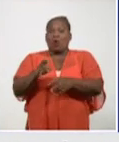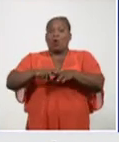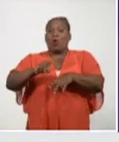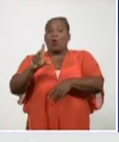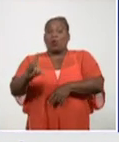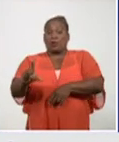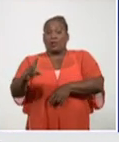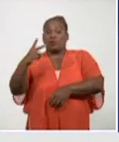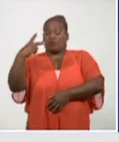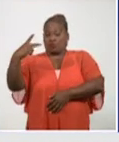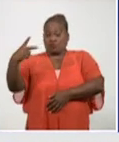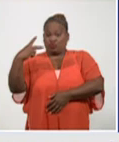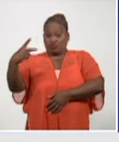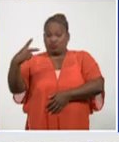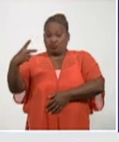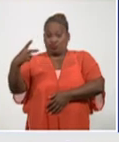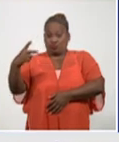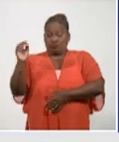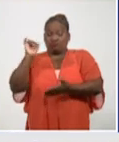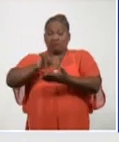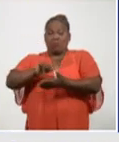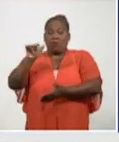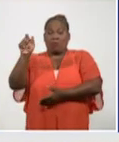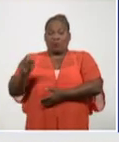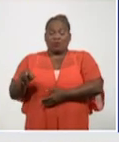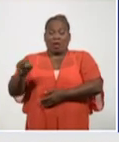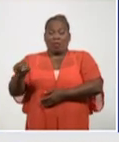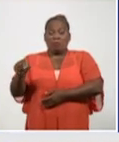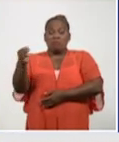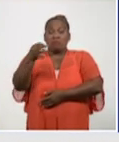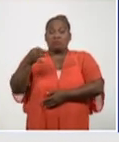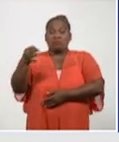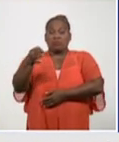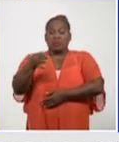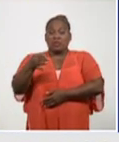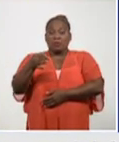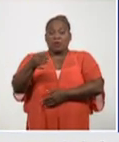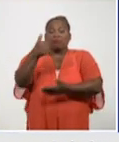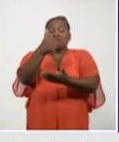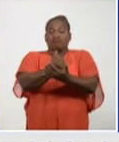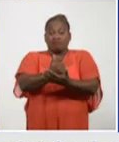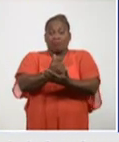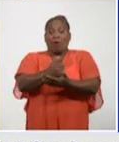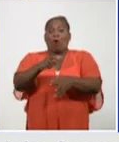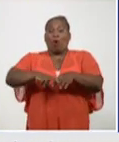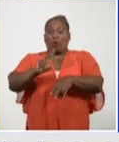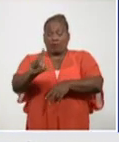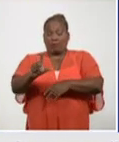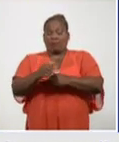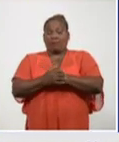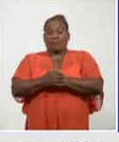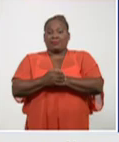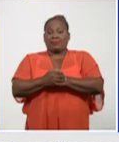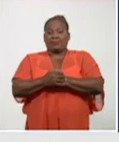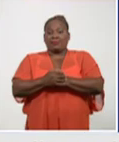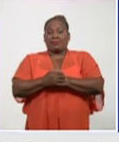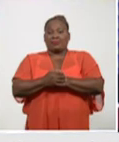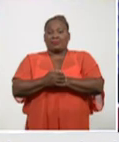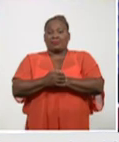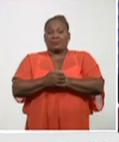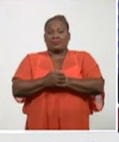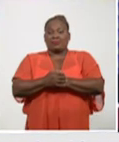2 casos importados del municipio de Holguín. Y estos son los